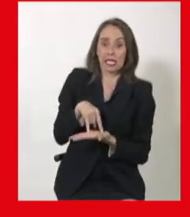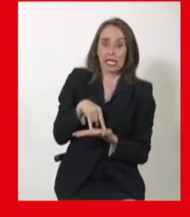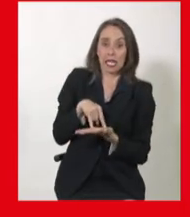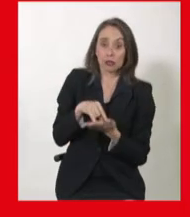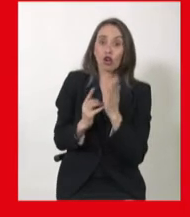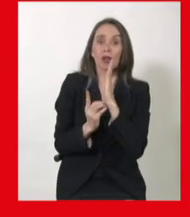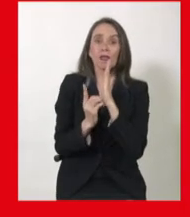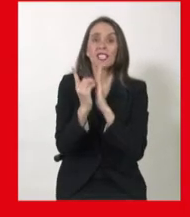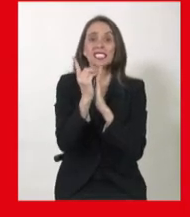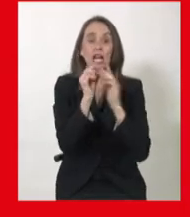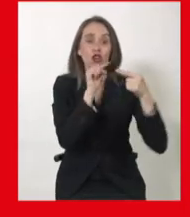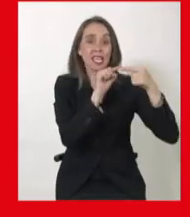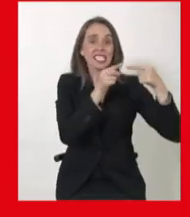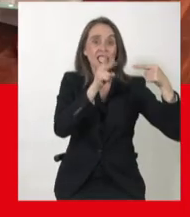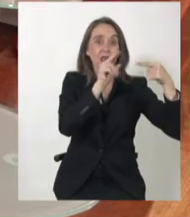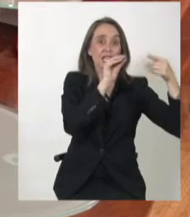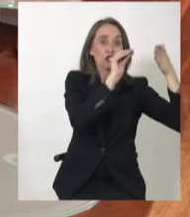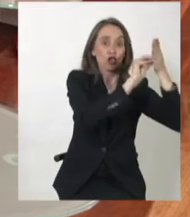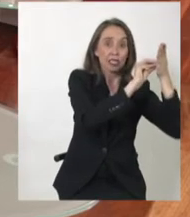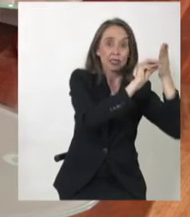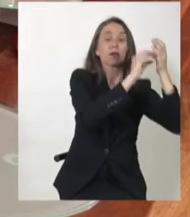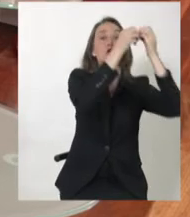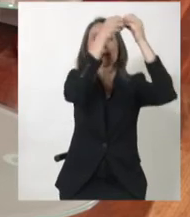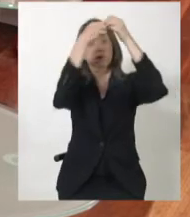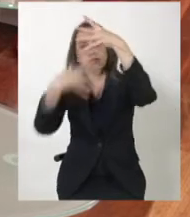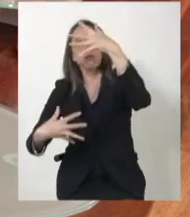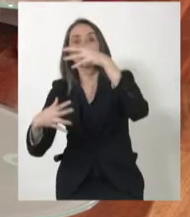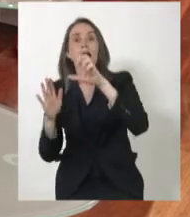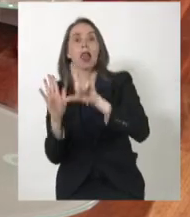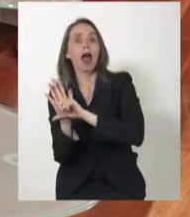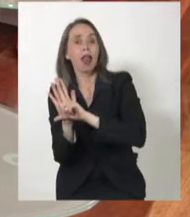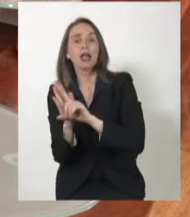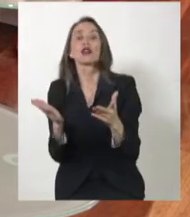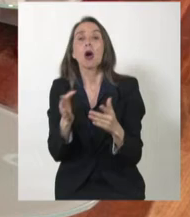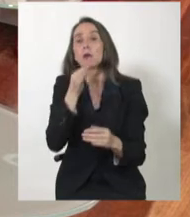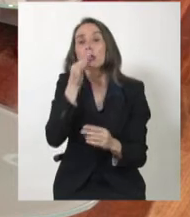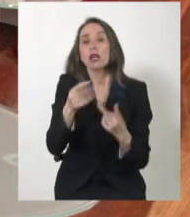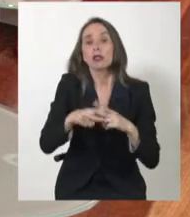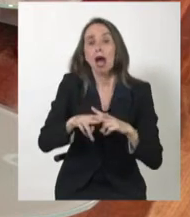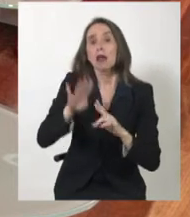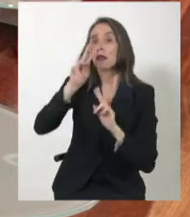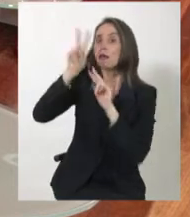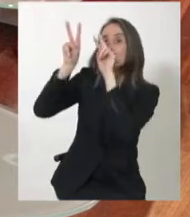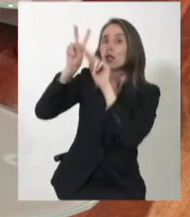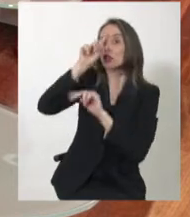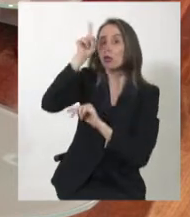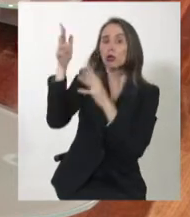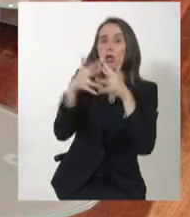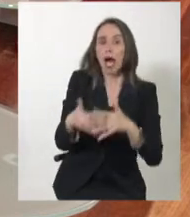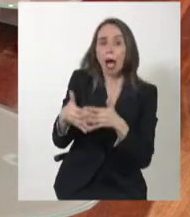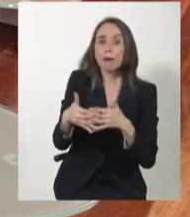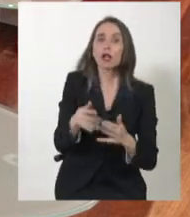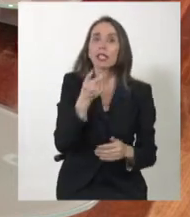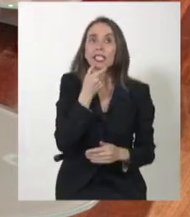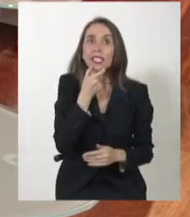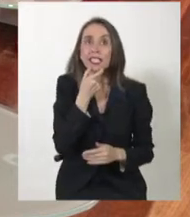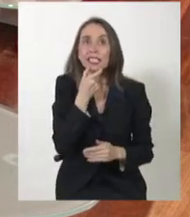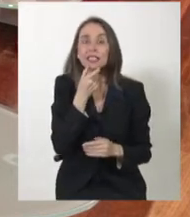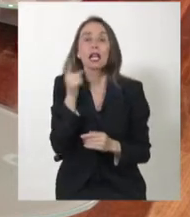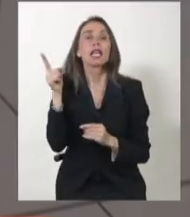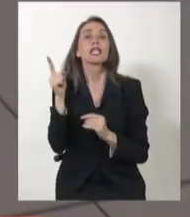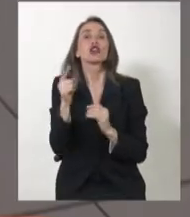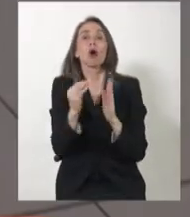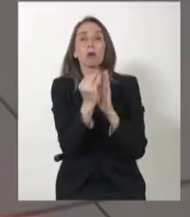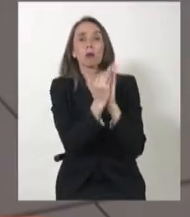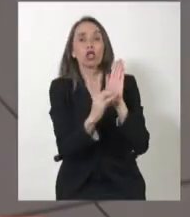desarrollo? Hay técnicas, ¿no? Uno podría decir, por ejemplo, la tradición norteamericana, inglesa, que es el constitucionalismo